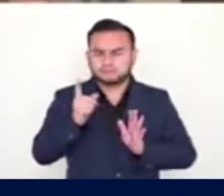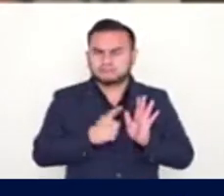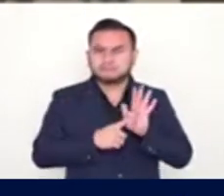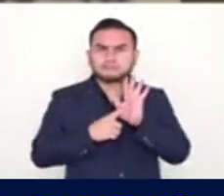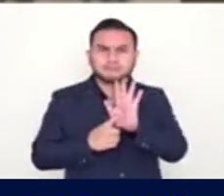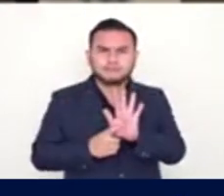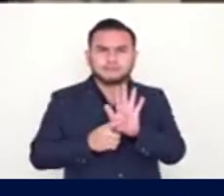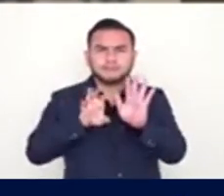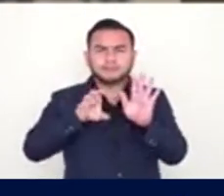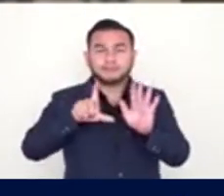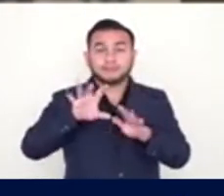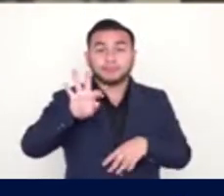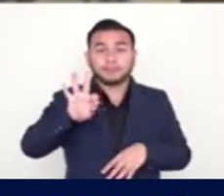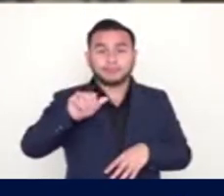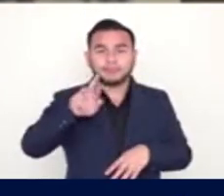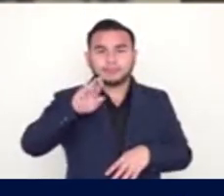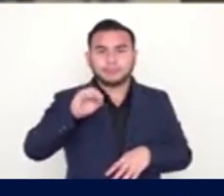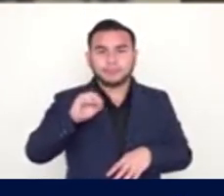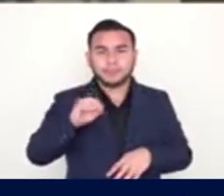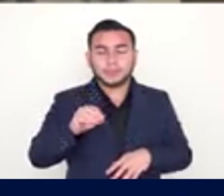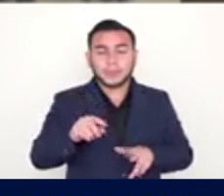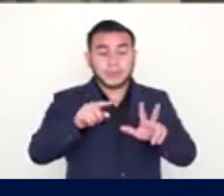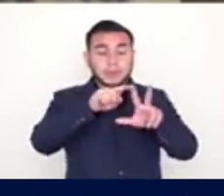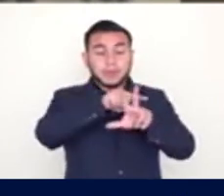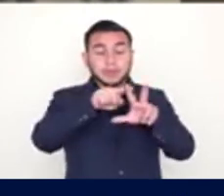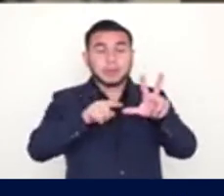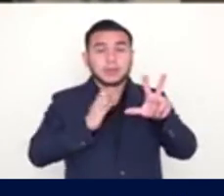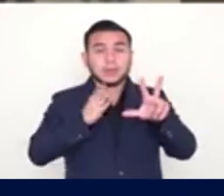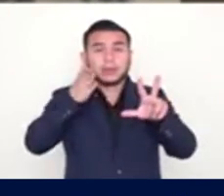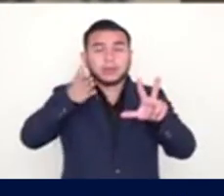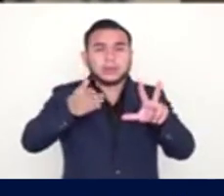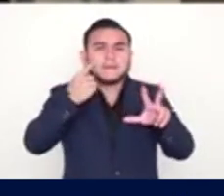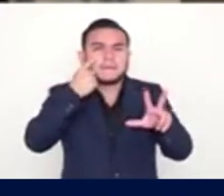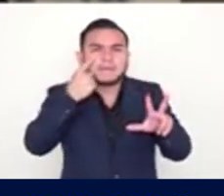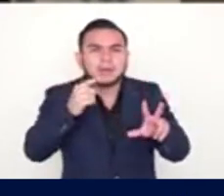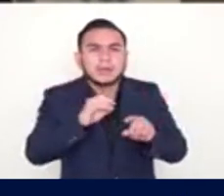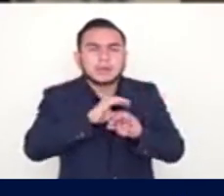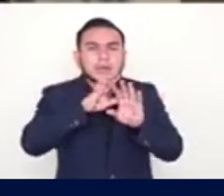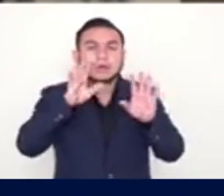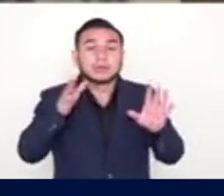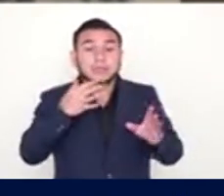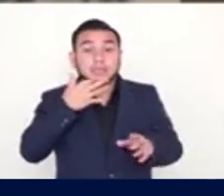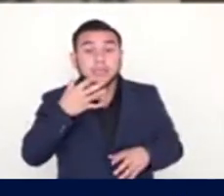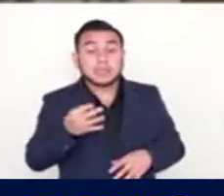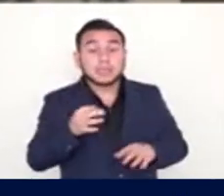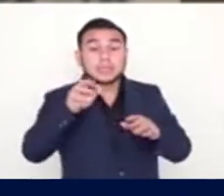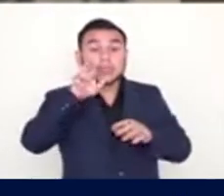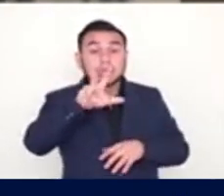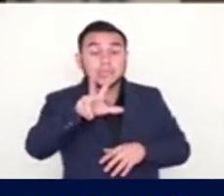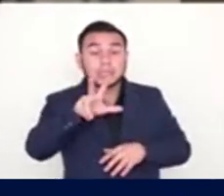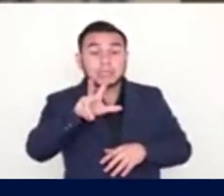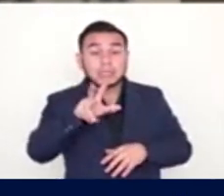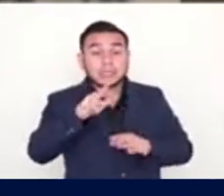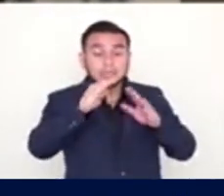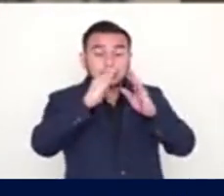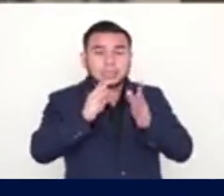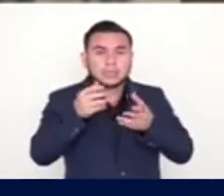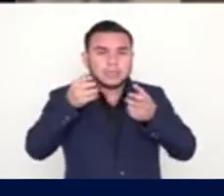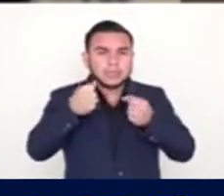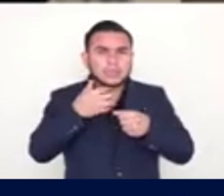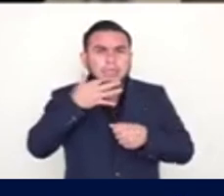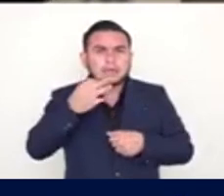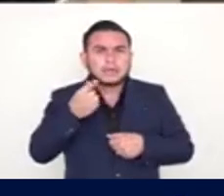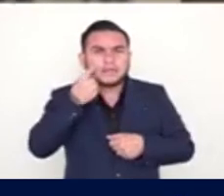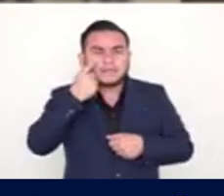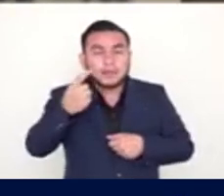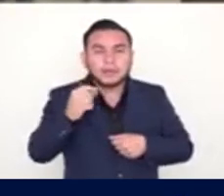demuéstrenos que el FARO miente. Vayan a uno de esos tres penales y demuéstrenos que están revueltos. Fuimos a los tres, no uno de los tres, y les